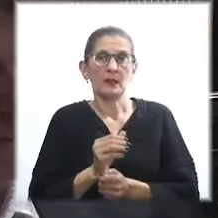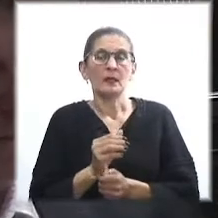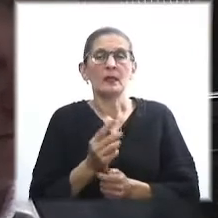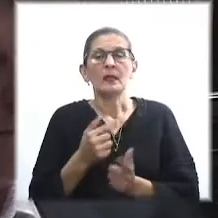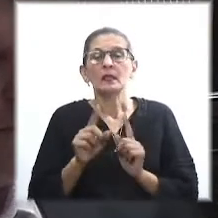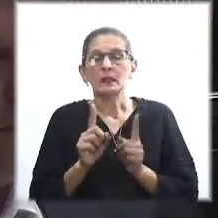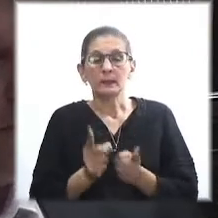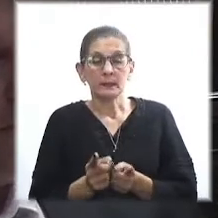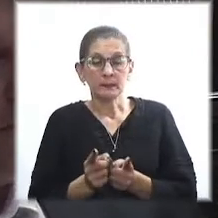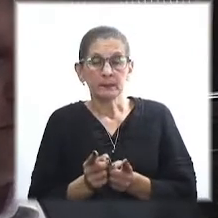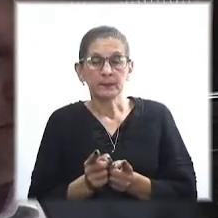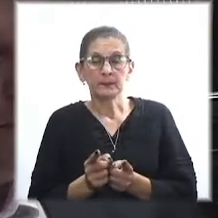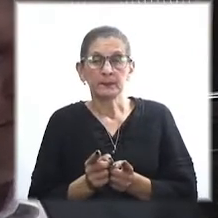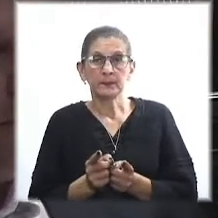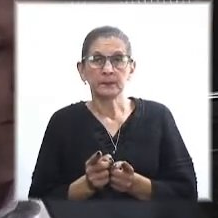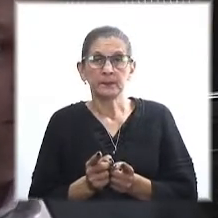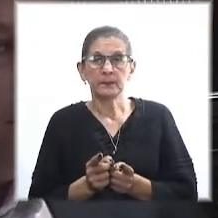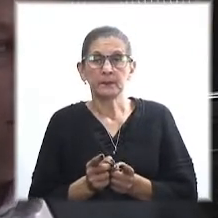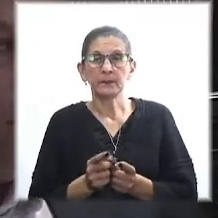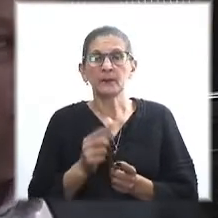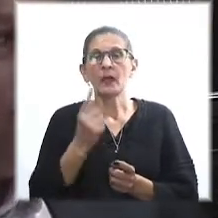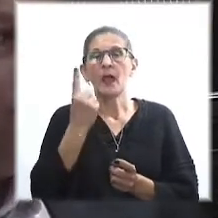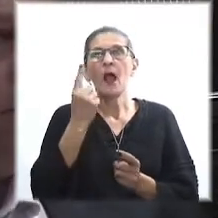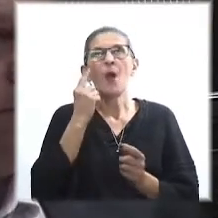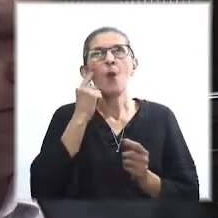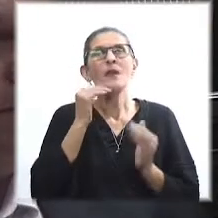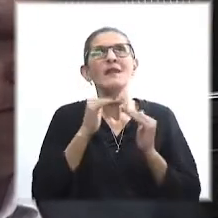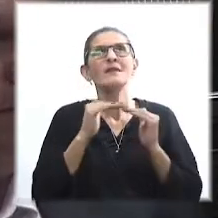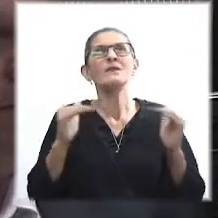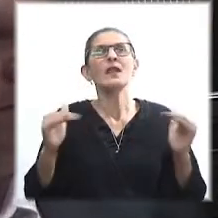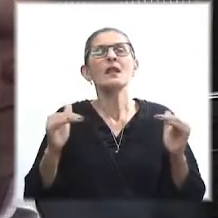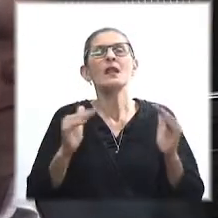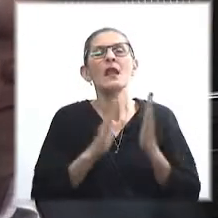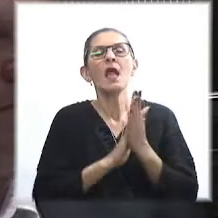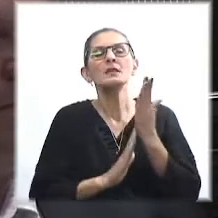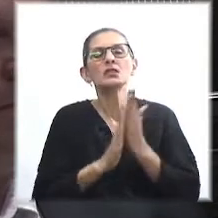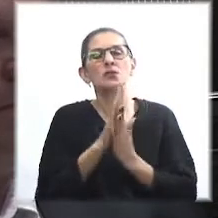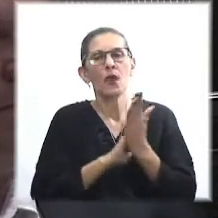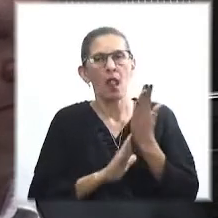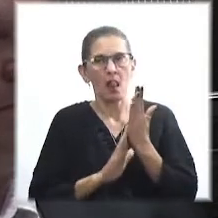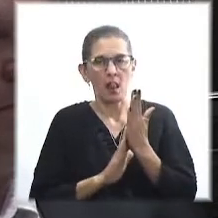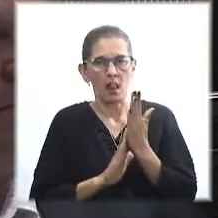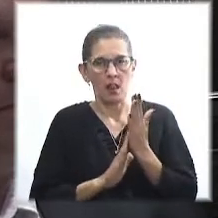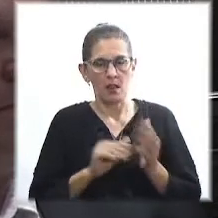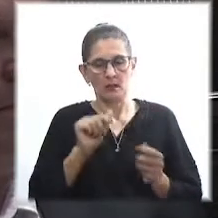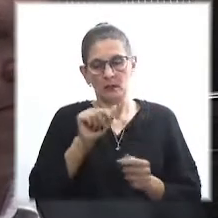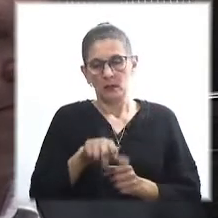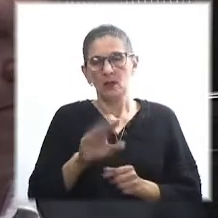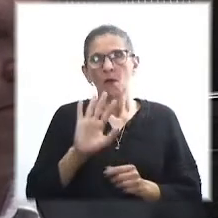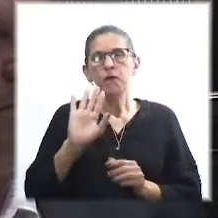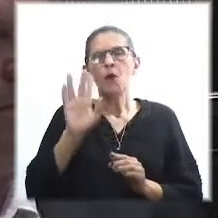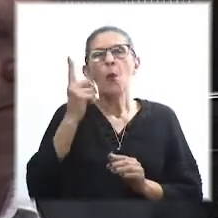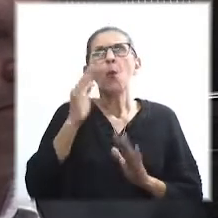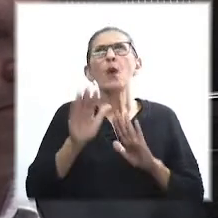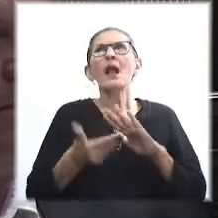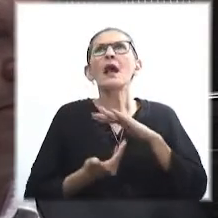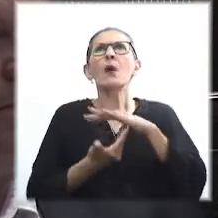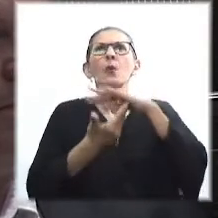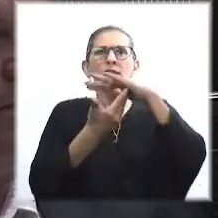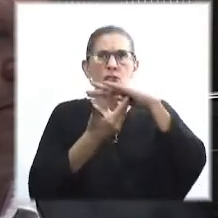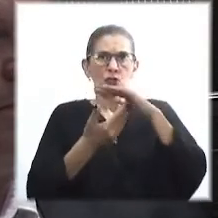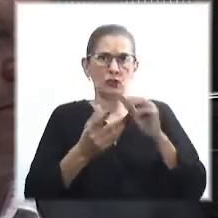sino también a un nivel nacional. O sea que fue un caudillo del Partido Nacional.